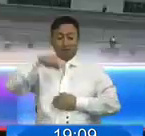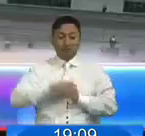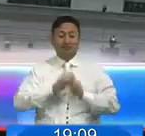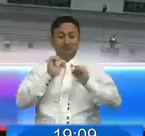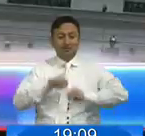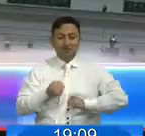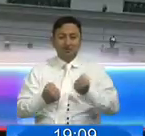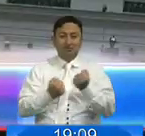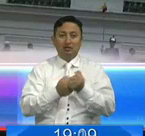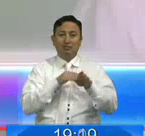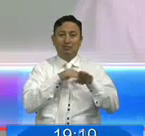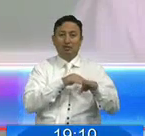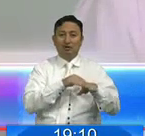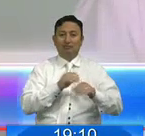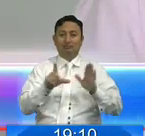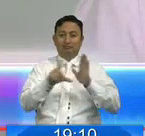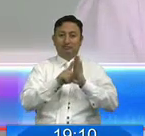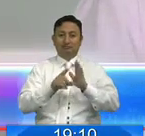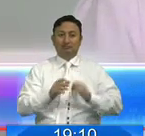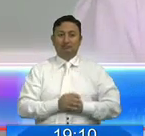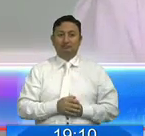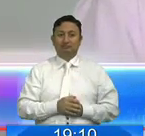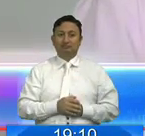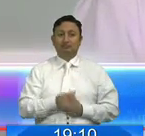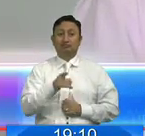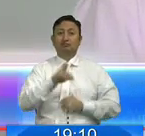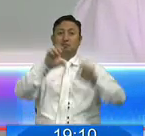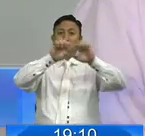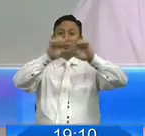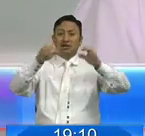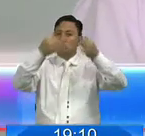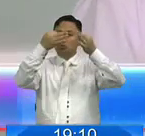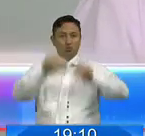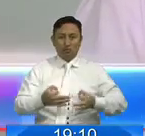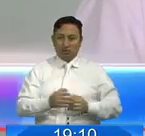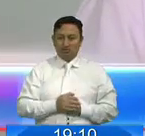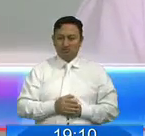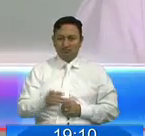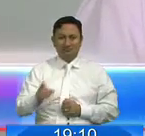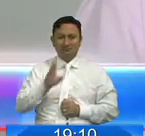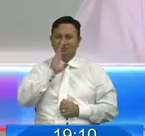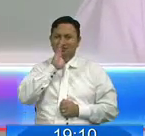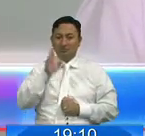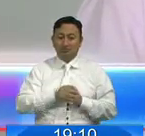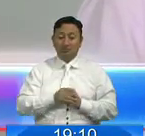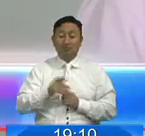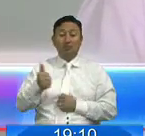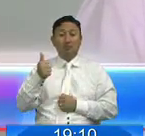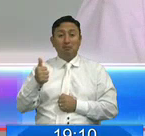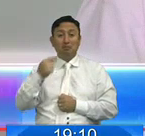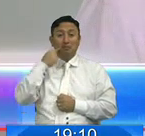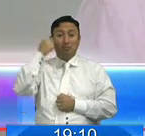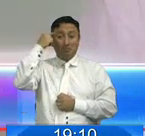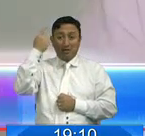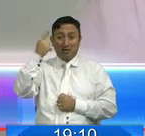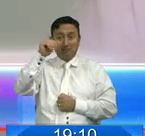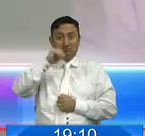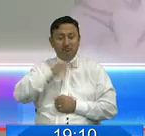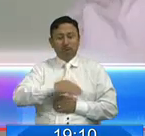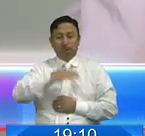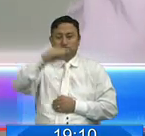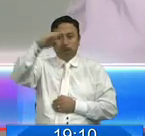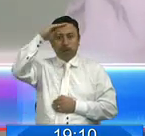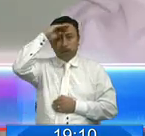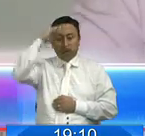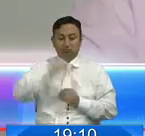el sustento legal. Es una empresa incumplida, que tan incumplida que el propio Correa ya no la soportó. De manera que el